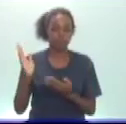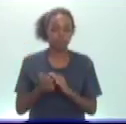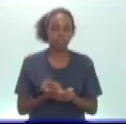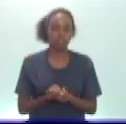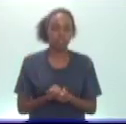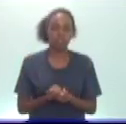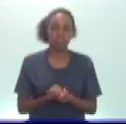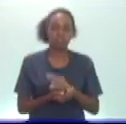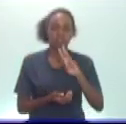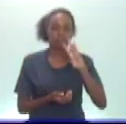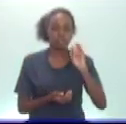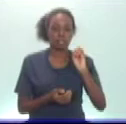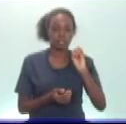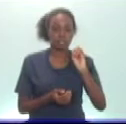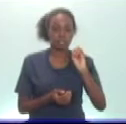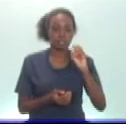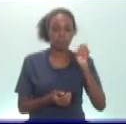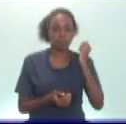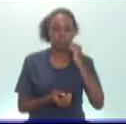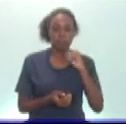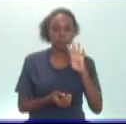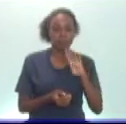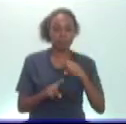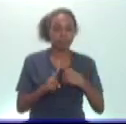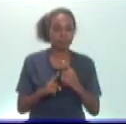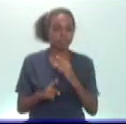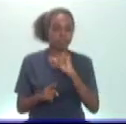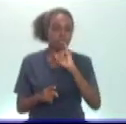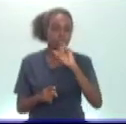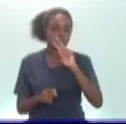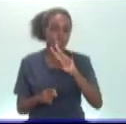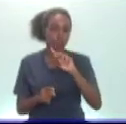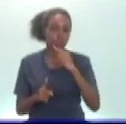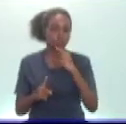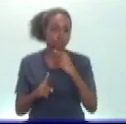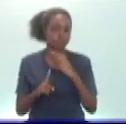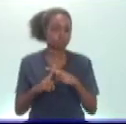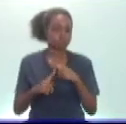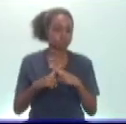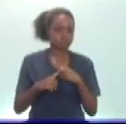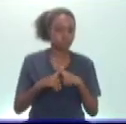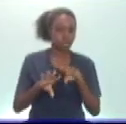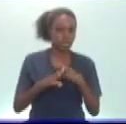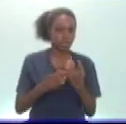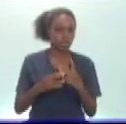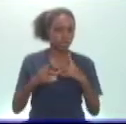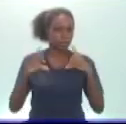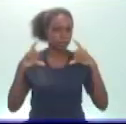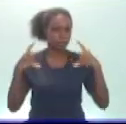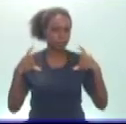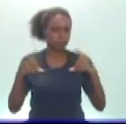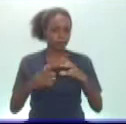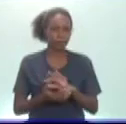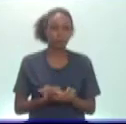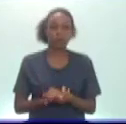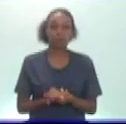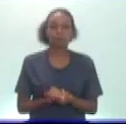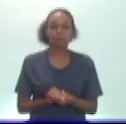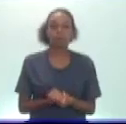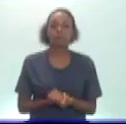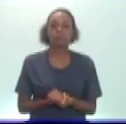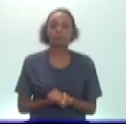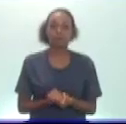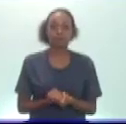paréntesis, porque el 62 está multiplicando cada uno de estos términos que está encerrado en el paréntesis.